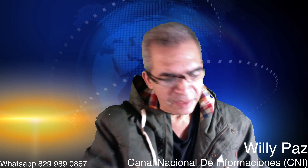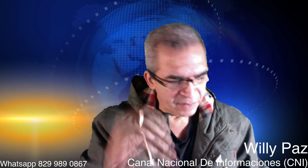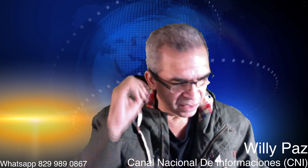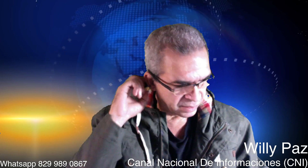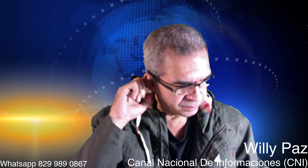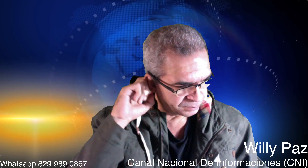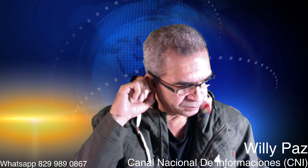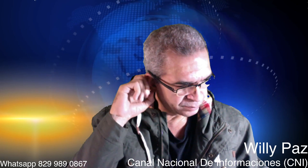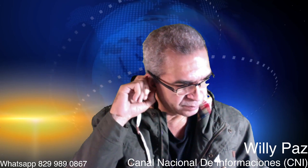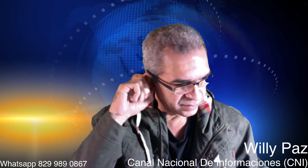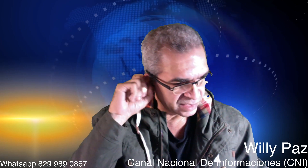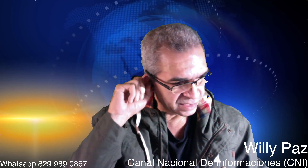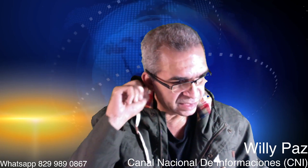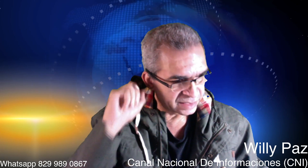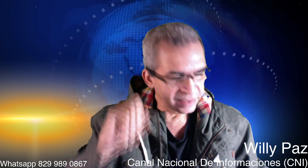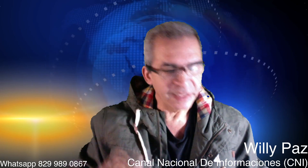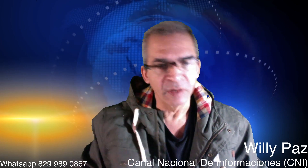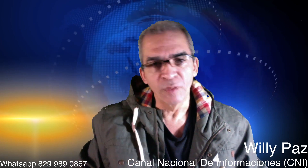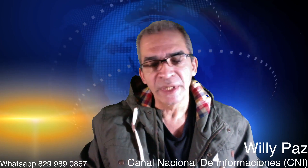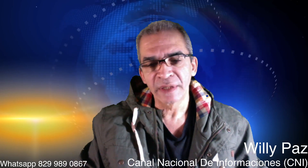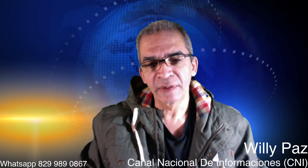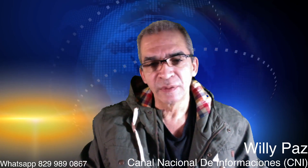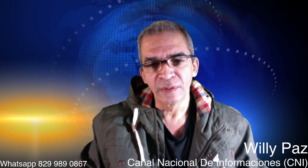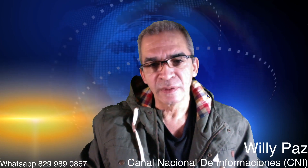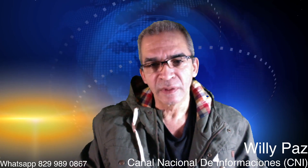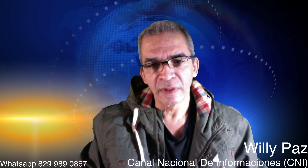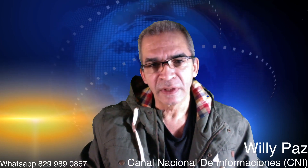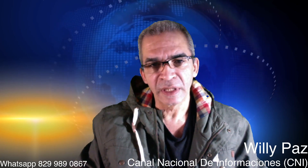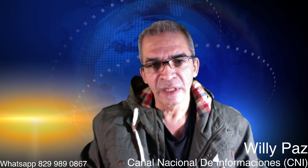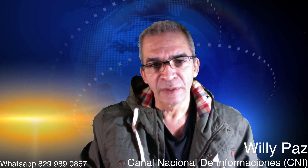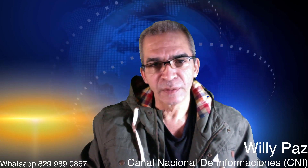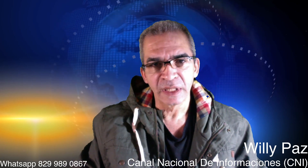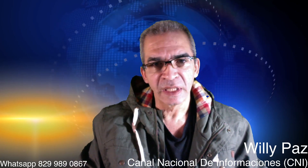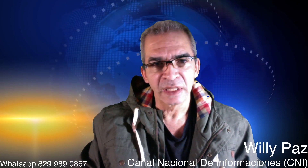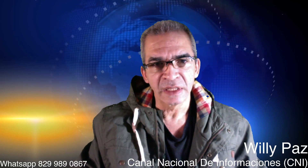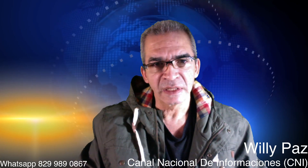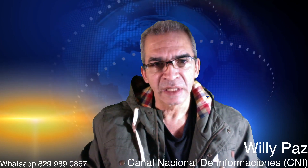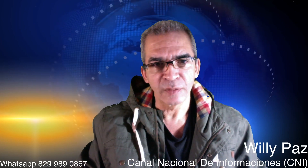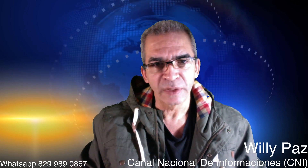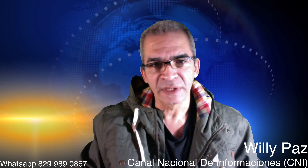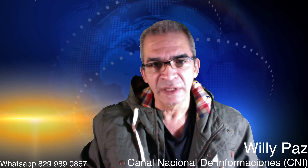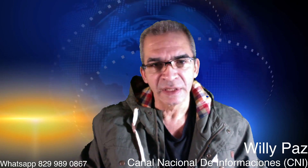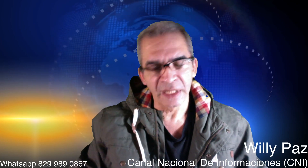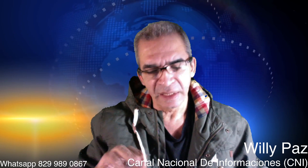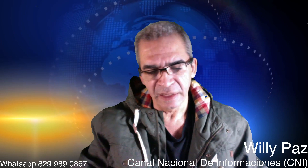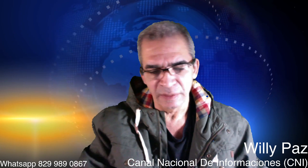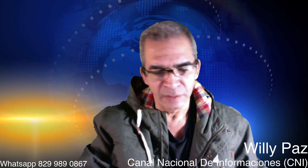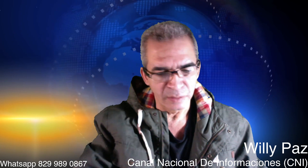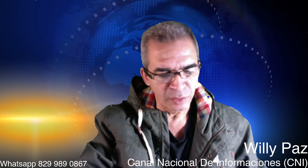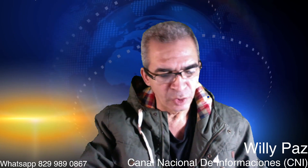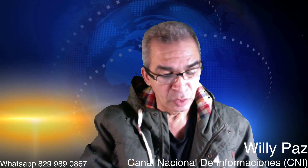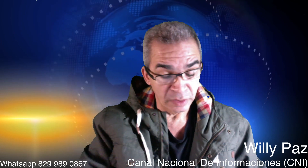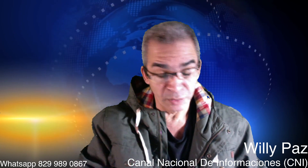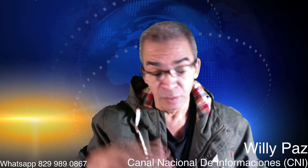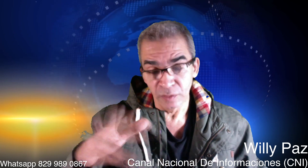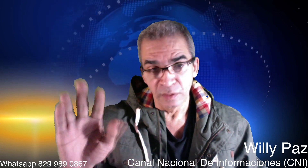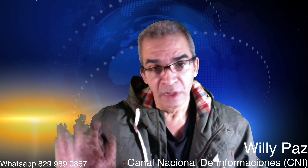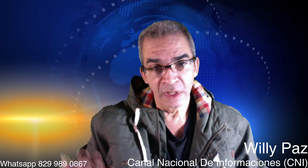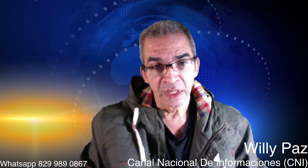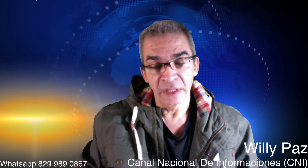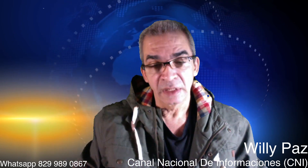Está el tema de que si el gobierno tiene una dictadura sanitaria o no,